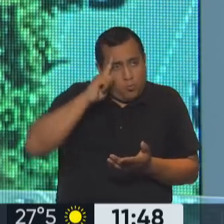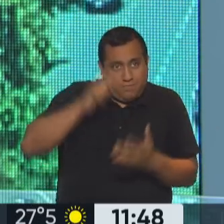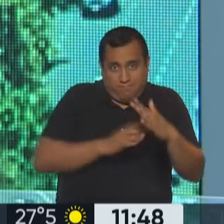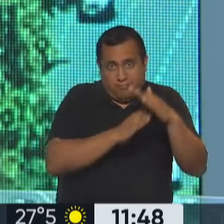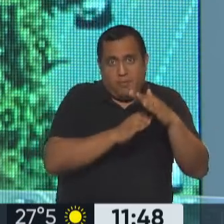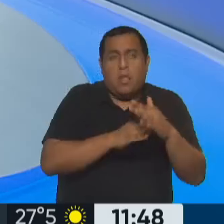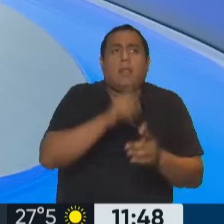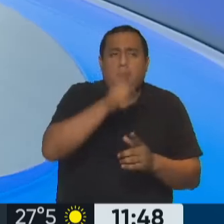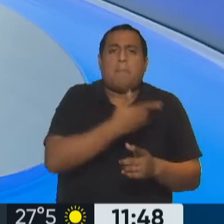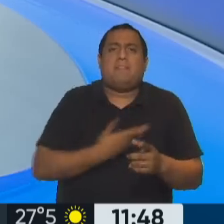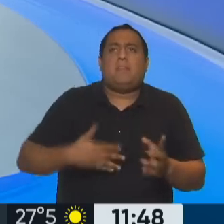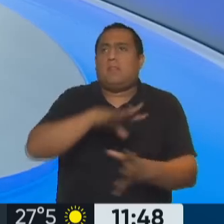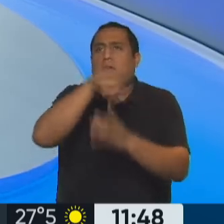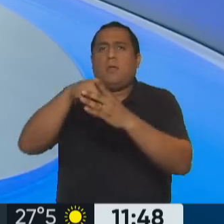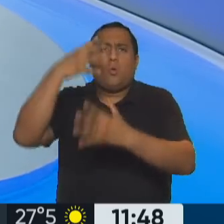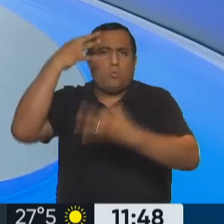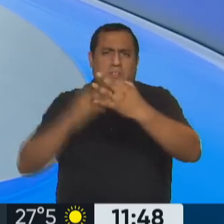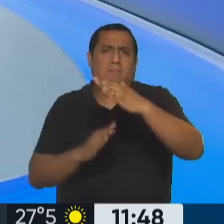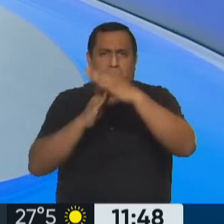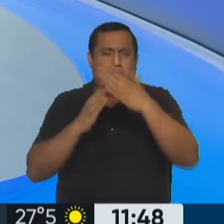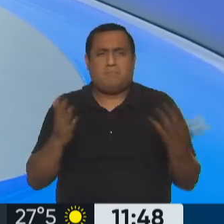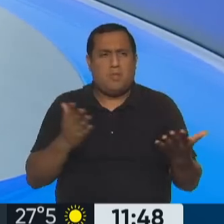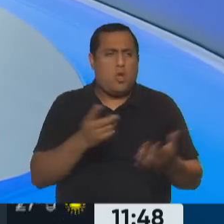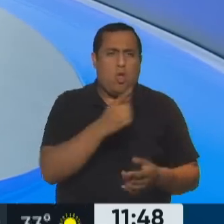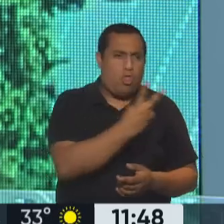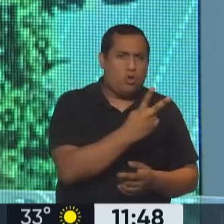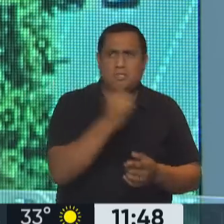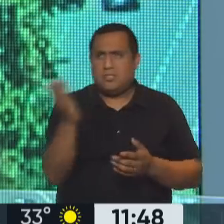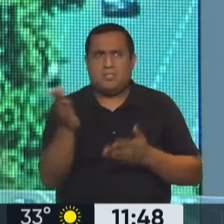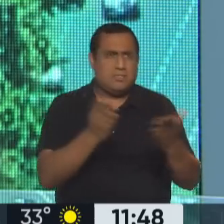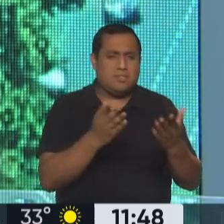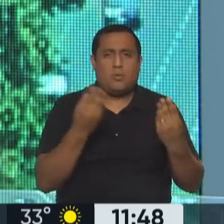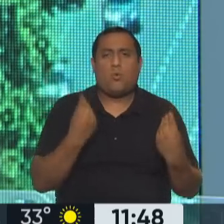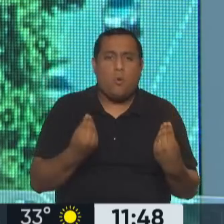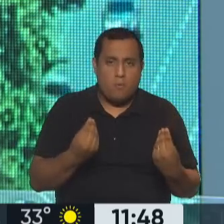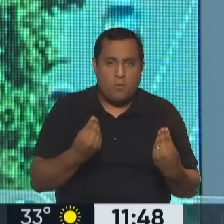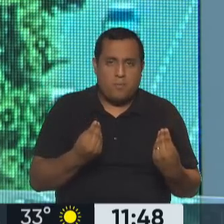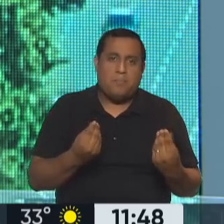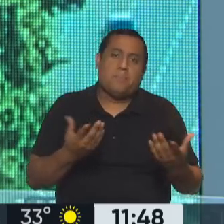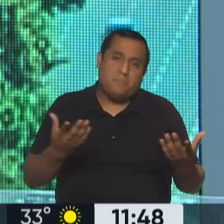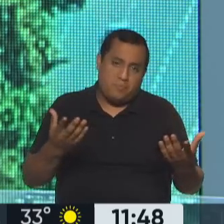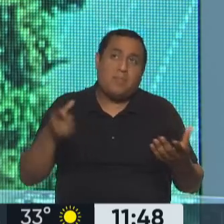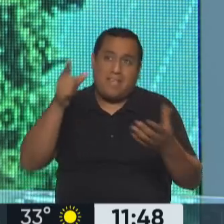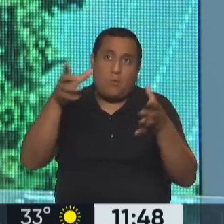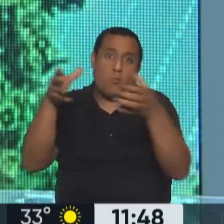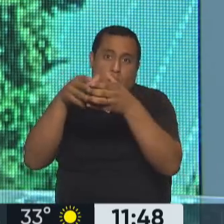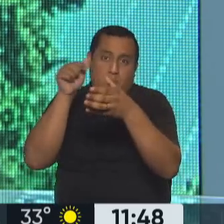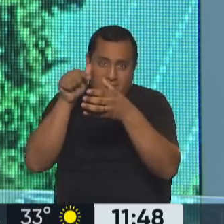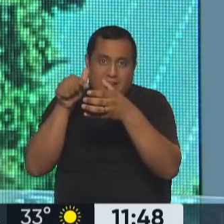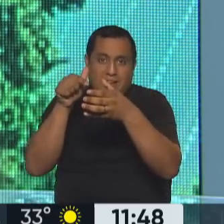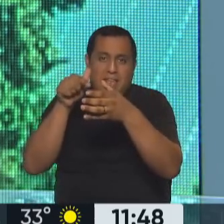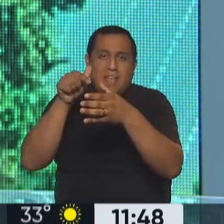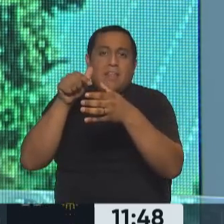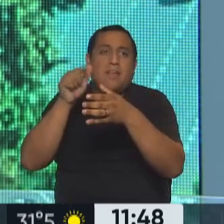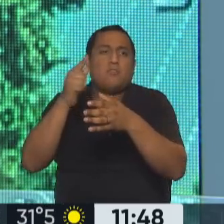presidente del Consejo de la Magistratura. Horacio Rosati está de los dos lados del mostrador, porque como decíamos, el Consejo de la Magistratura evalúa a